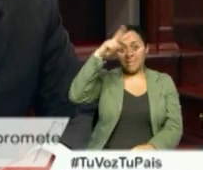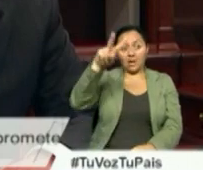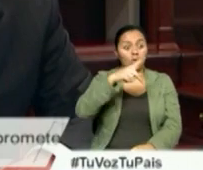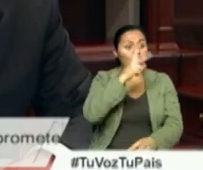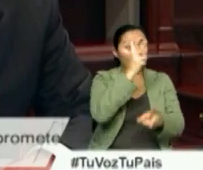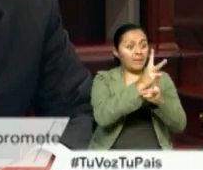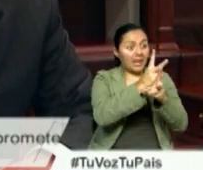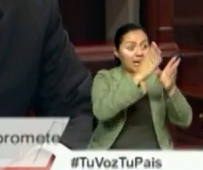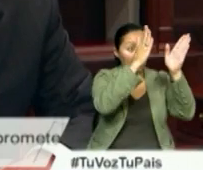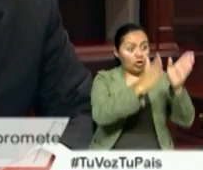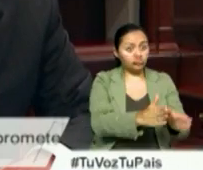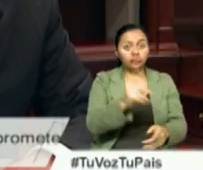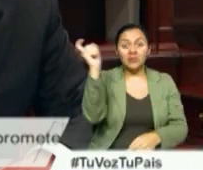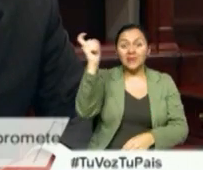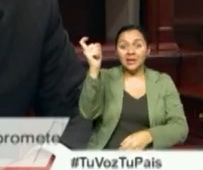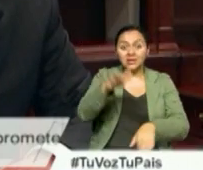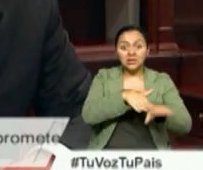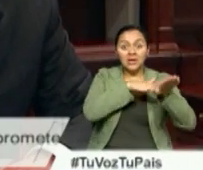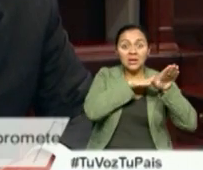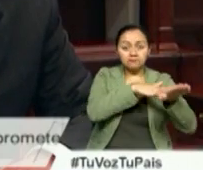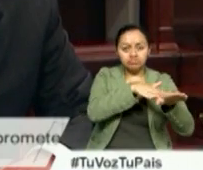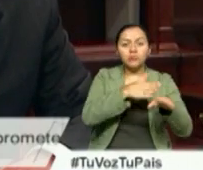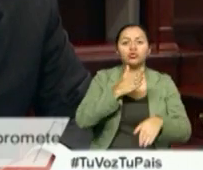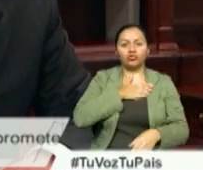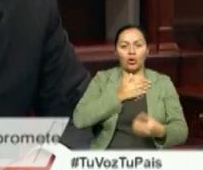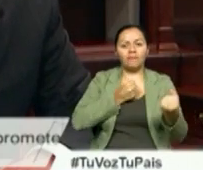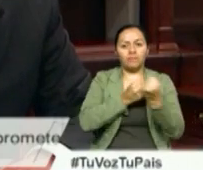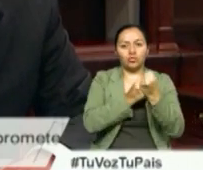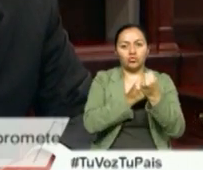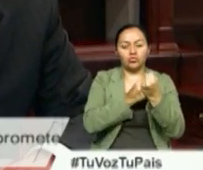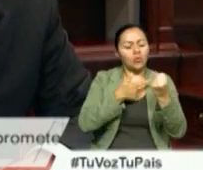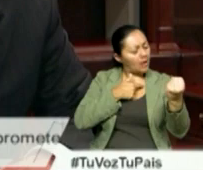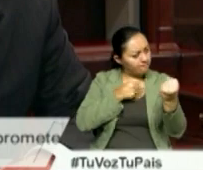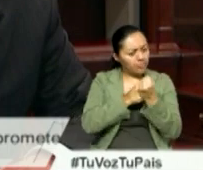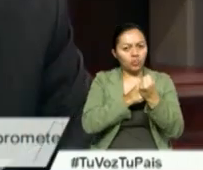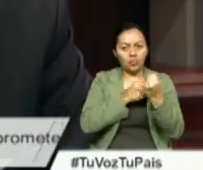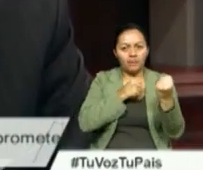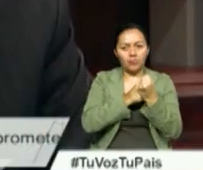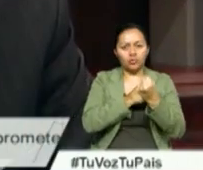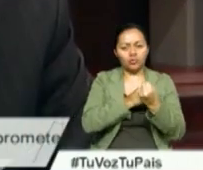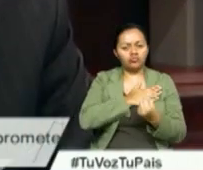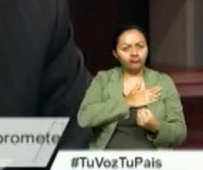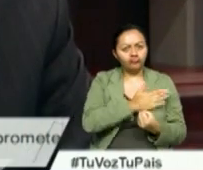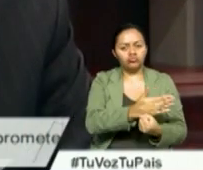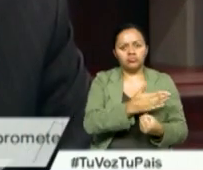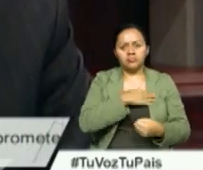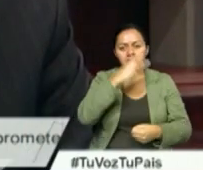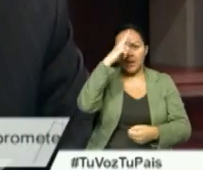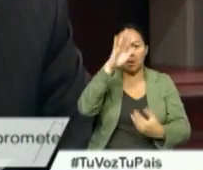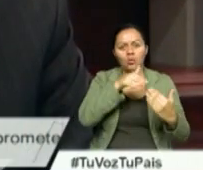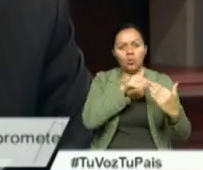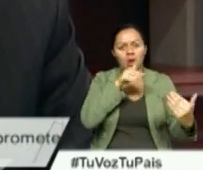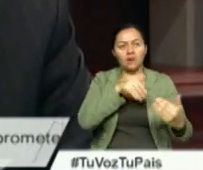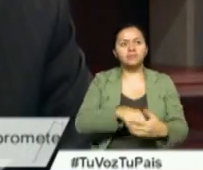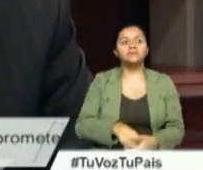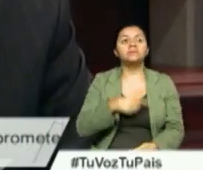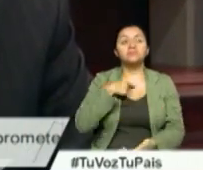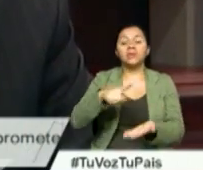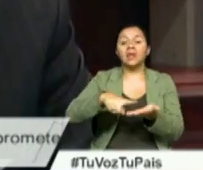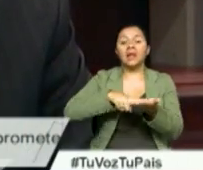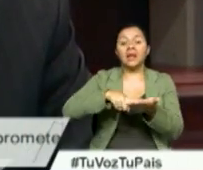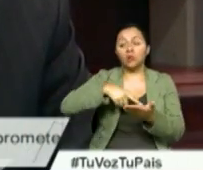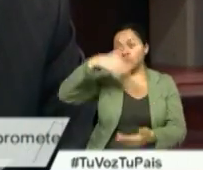que requiera nuestro respaldo, ahí debemos estar. Ahí debe estar su país. Peña no se refirió a la reunión con Donald